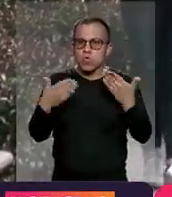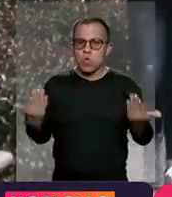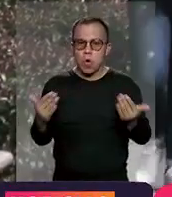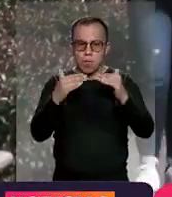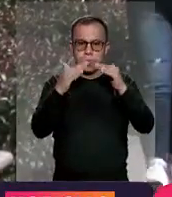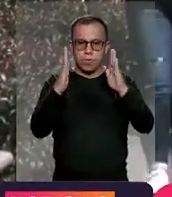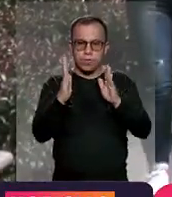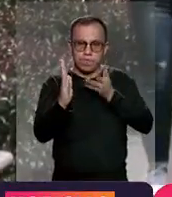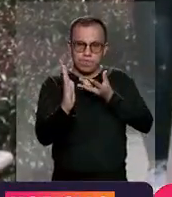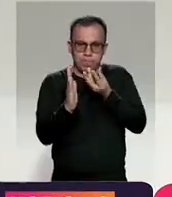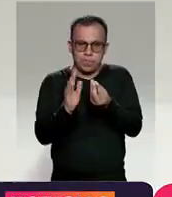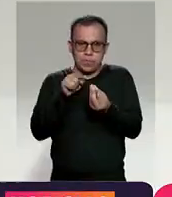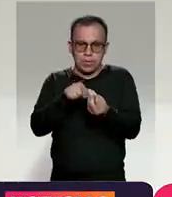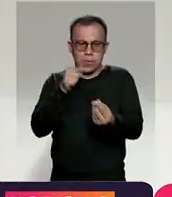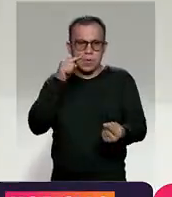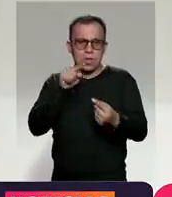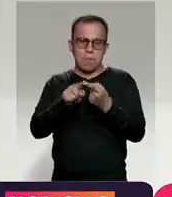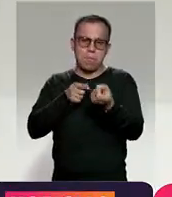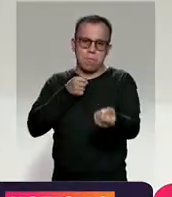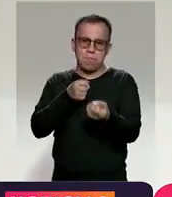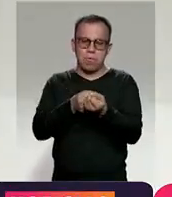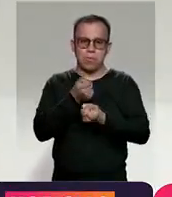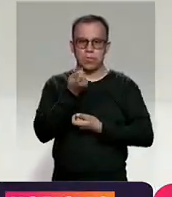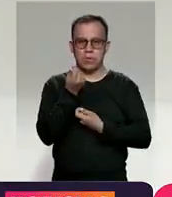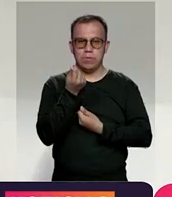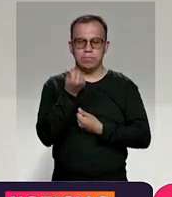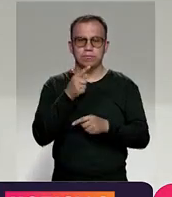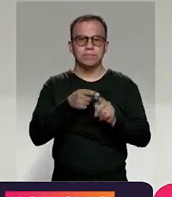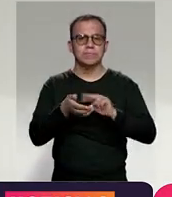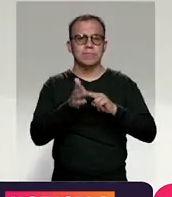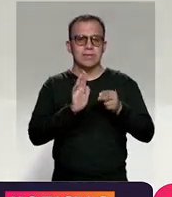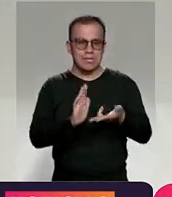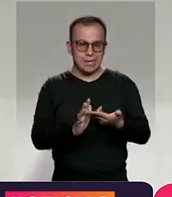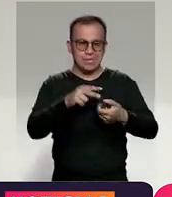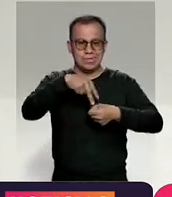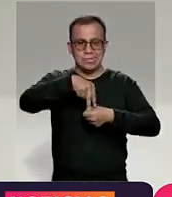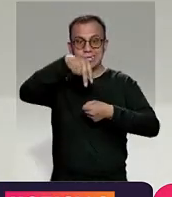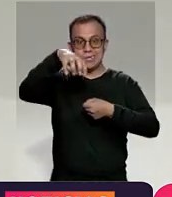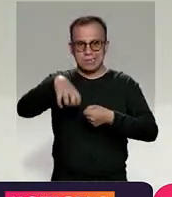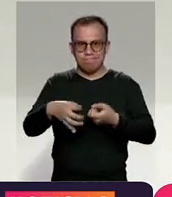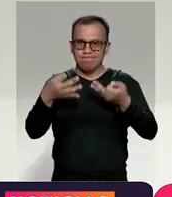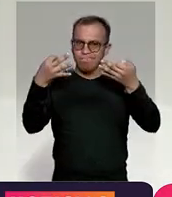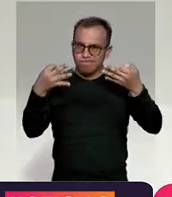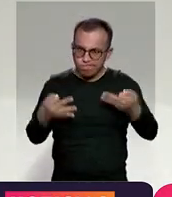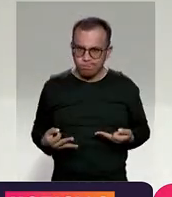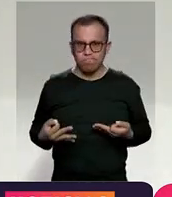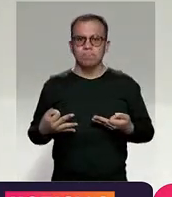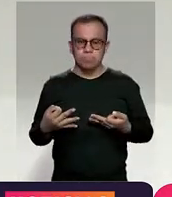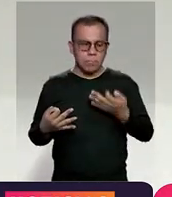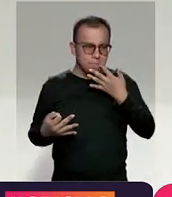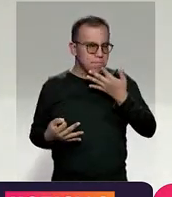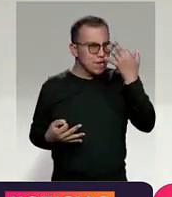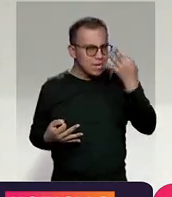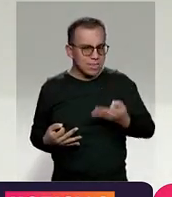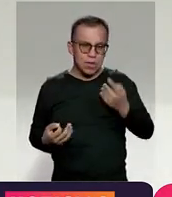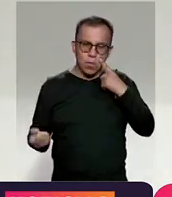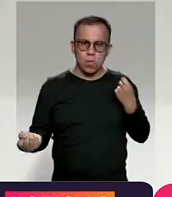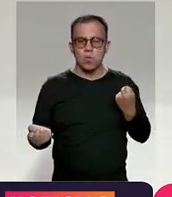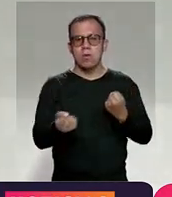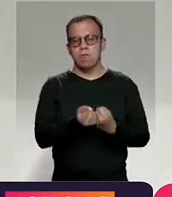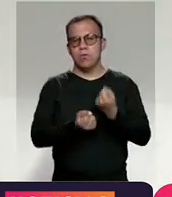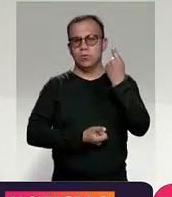través de ayudas económicas. Es fundamental que la ciudadanía lo cumpla y requiere definitivamente un apoyo